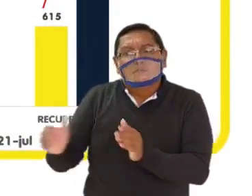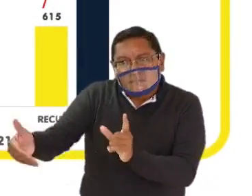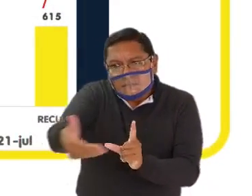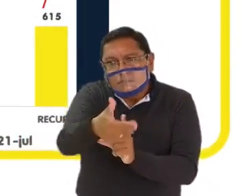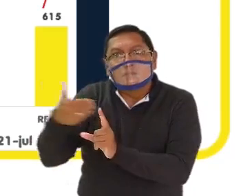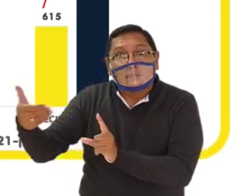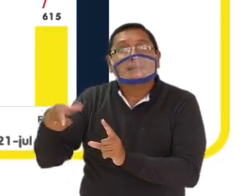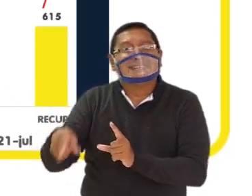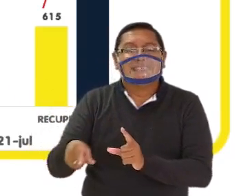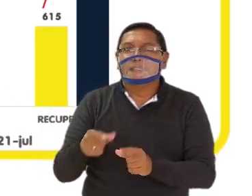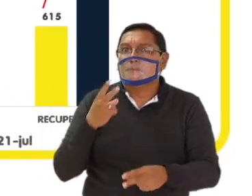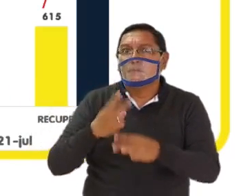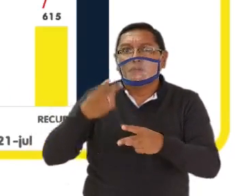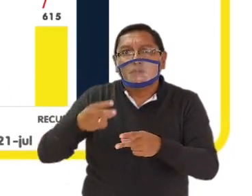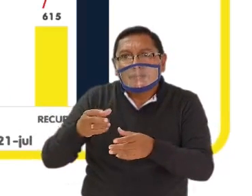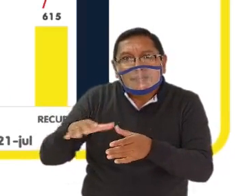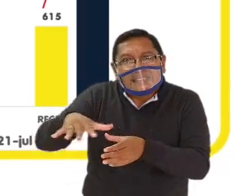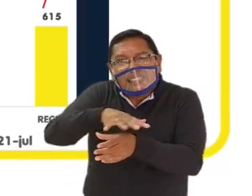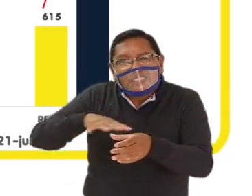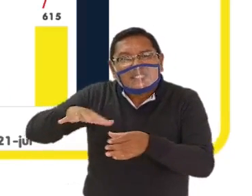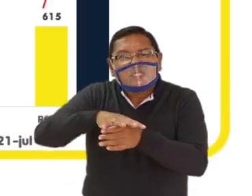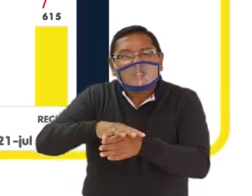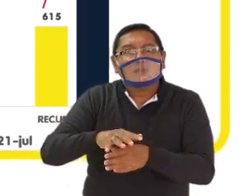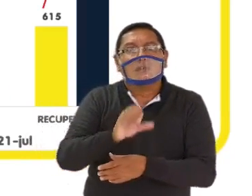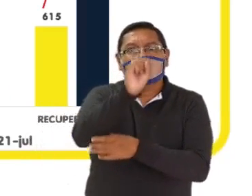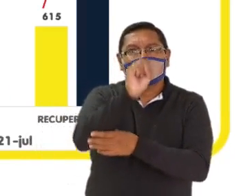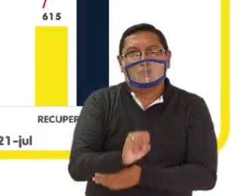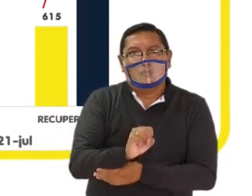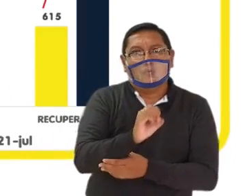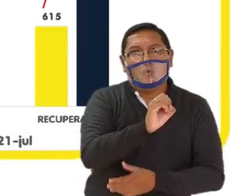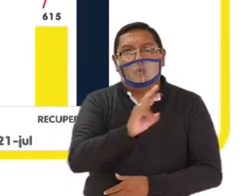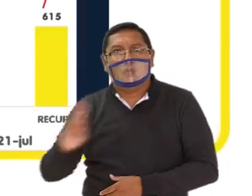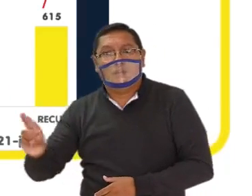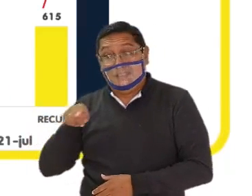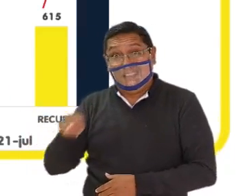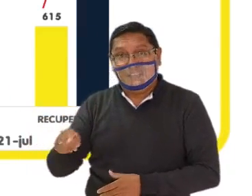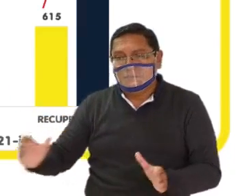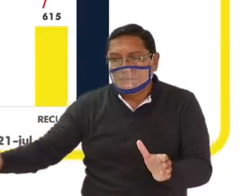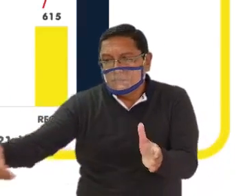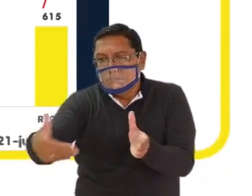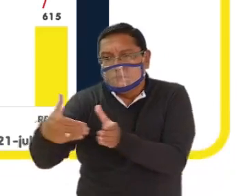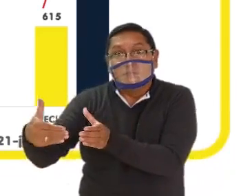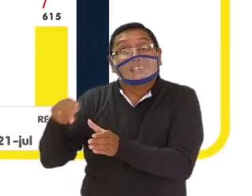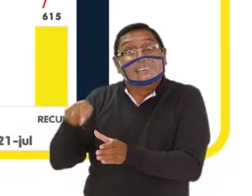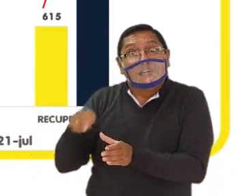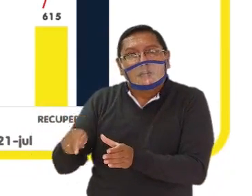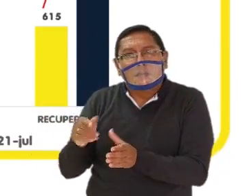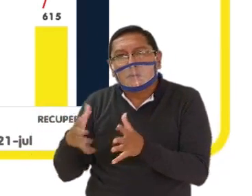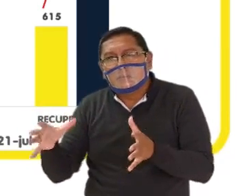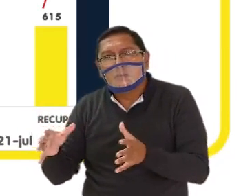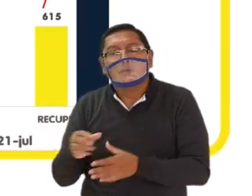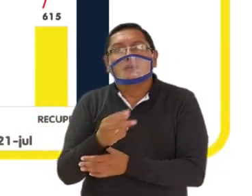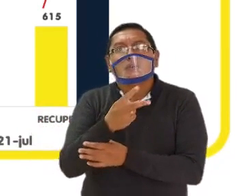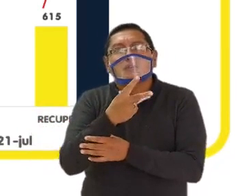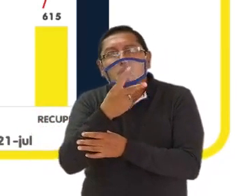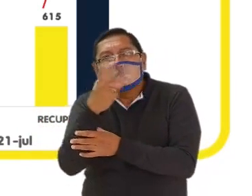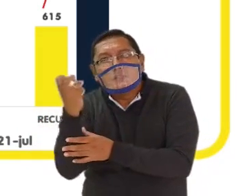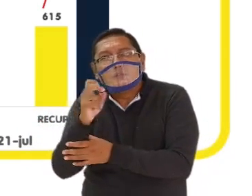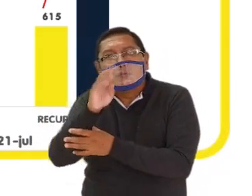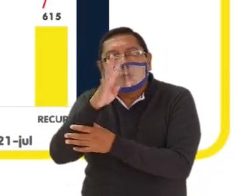siendo la zona suroriente de la ciudad. Allí arropamos a los más de 248